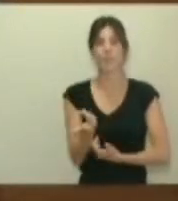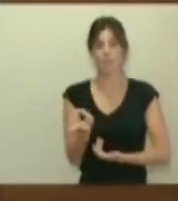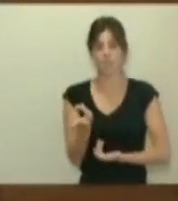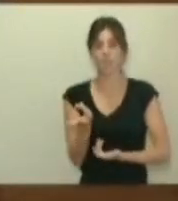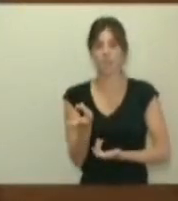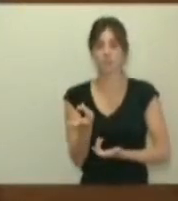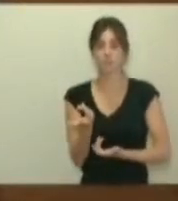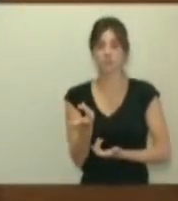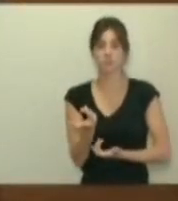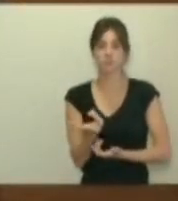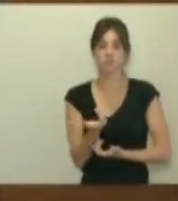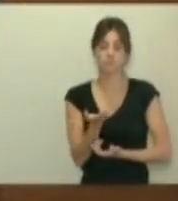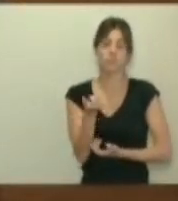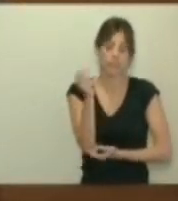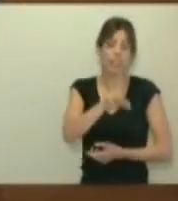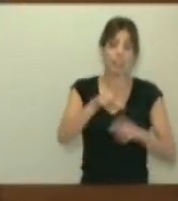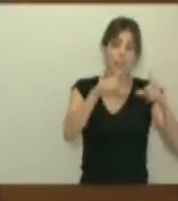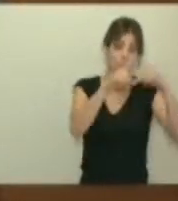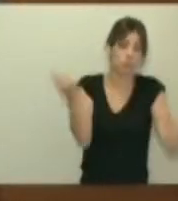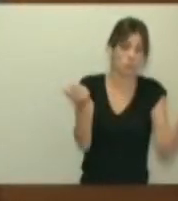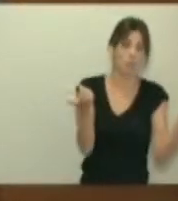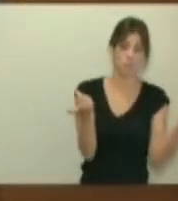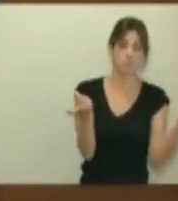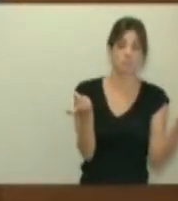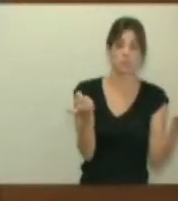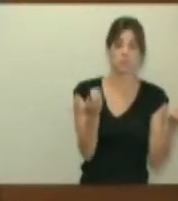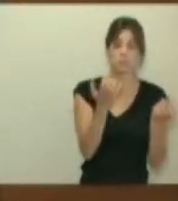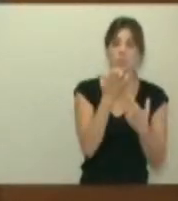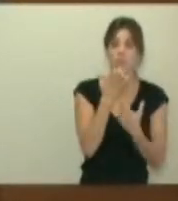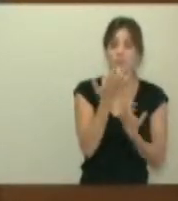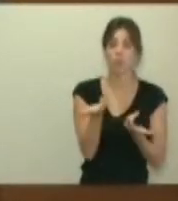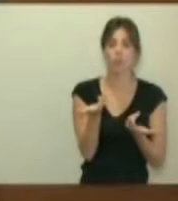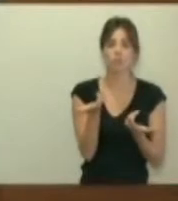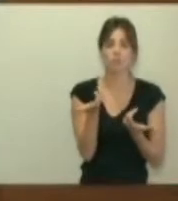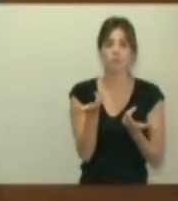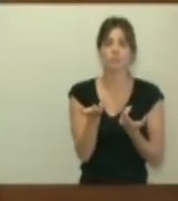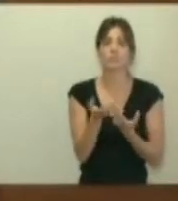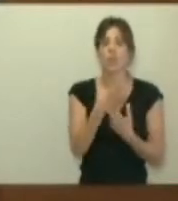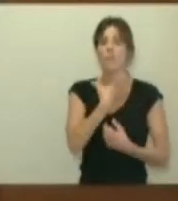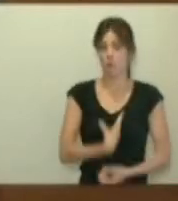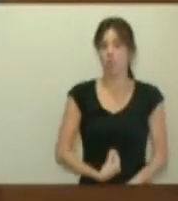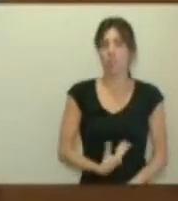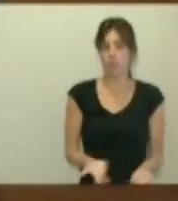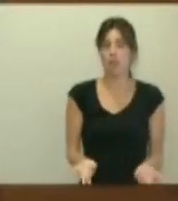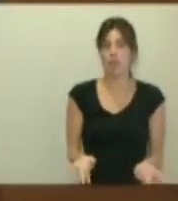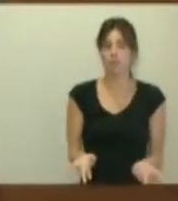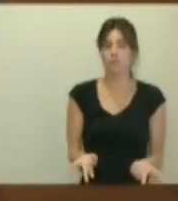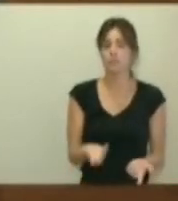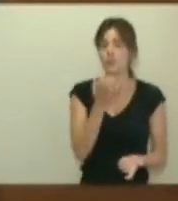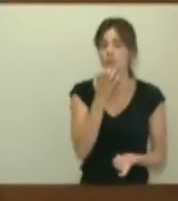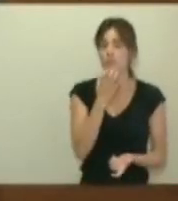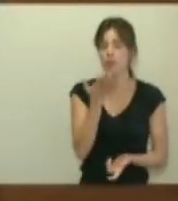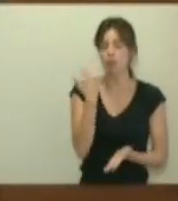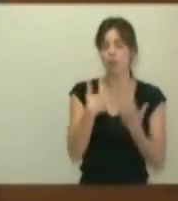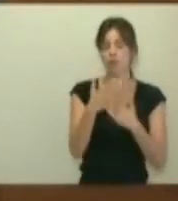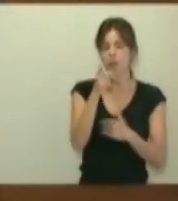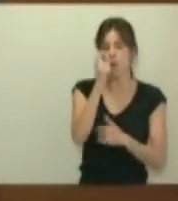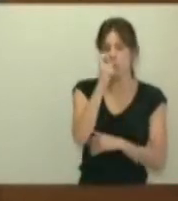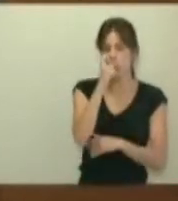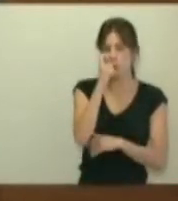similar a Asturias, y haré referencia a la comunidad de Murcia. En junio